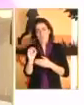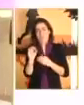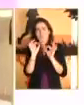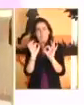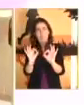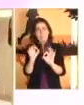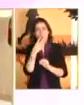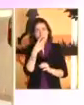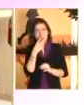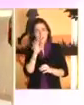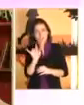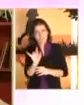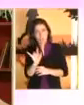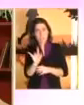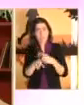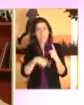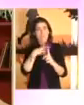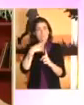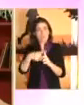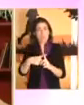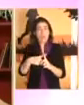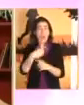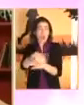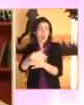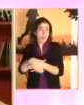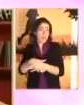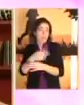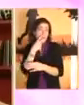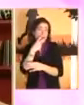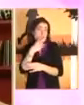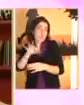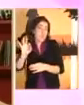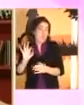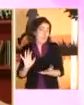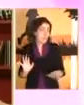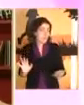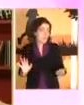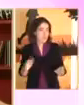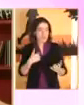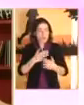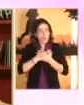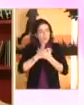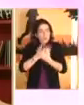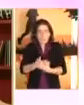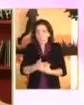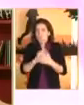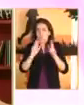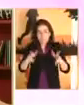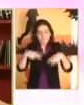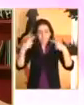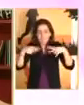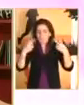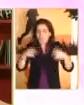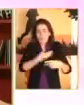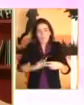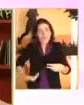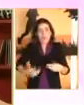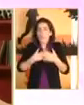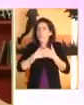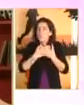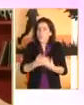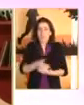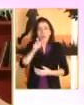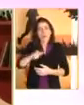Uh-huh. Pero bueno, también pueden salir a la calle, ¿no? Me decía, yo lo siento mucho por los hosteleros, pero yo creo que la gente se habitúa a